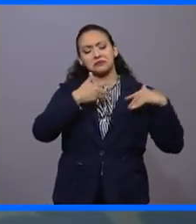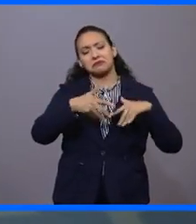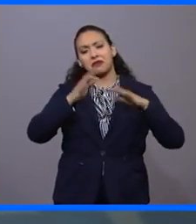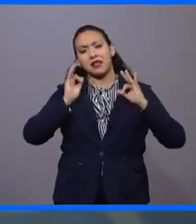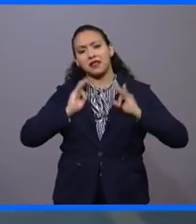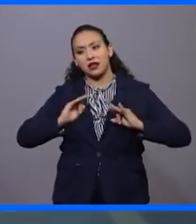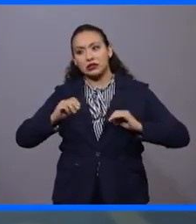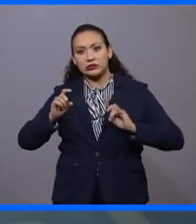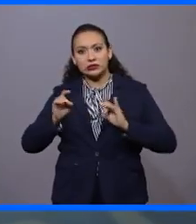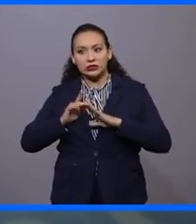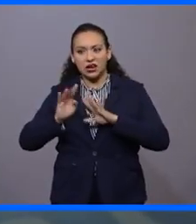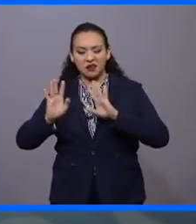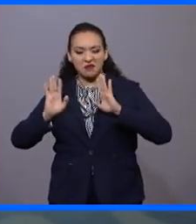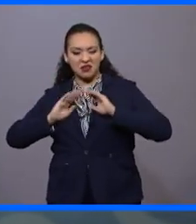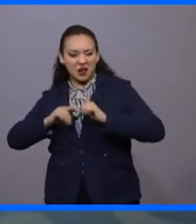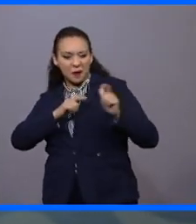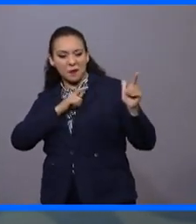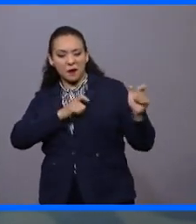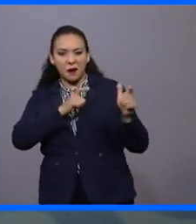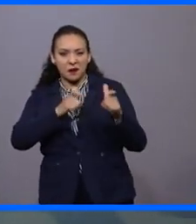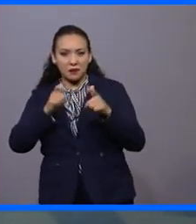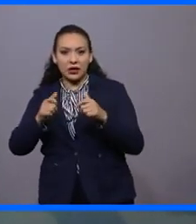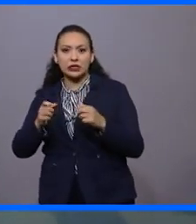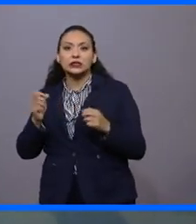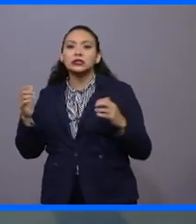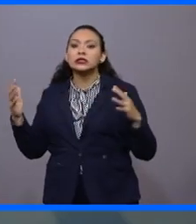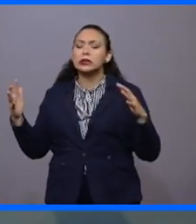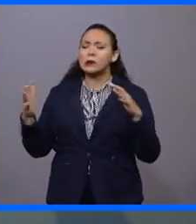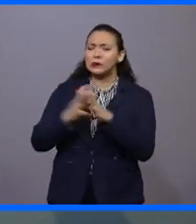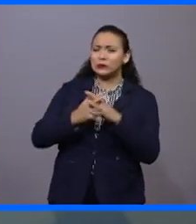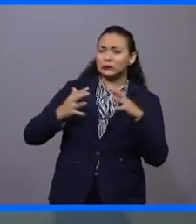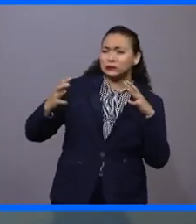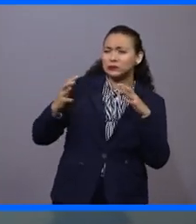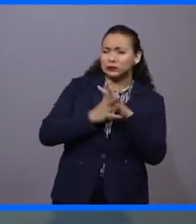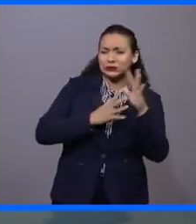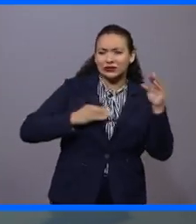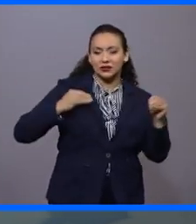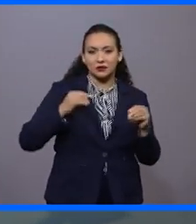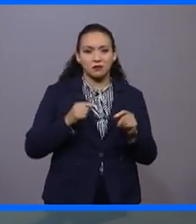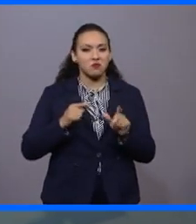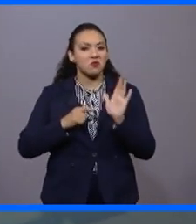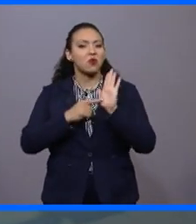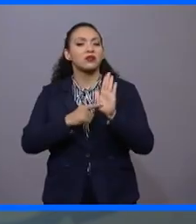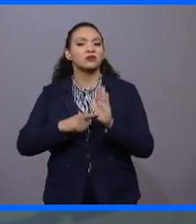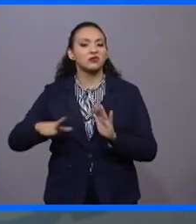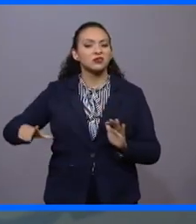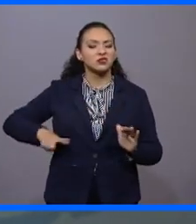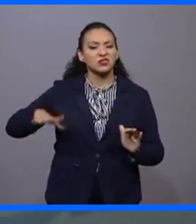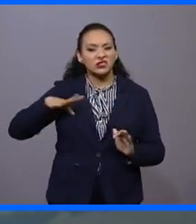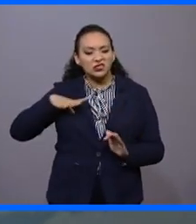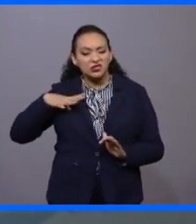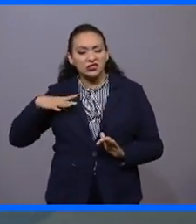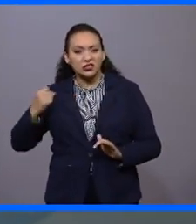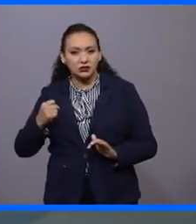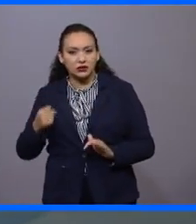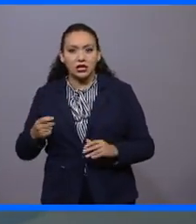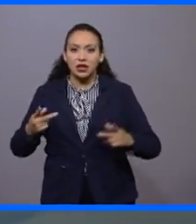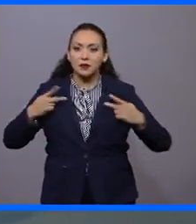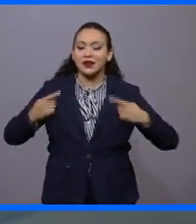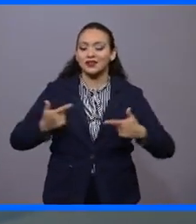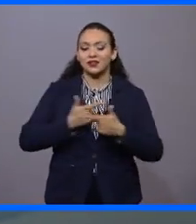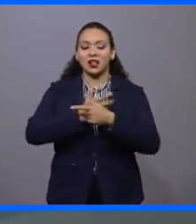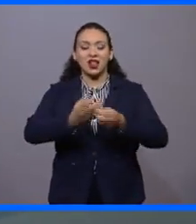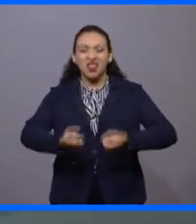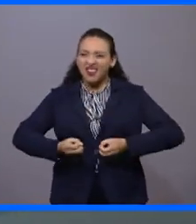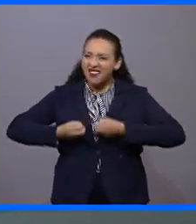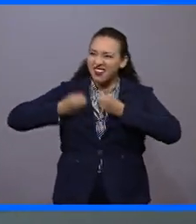hecho que se convirtió en un símbolo de lucha. Visibilizó el autoritarismo e impulsó la libertad de expresión.